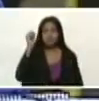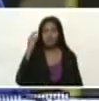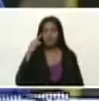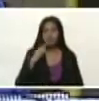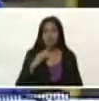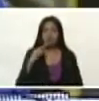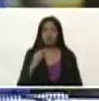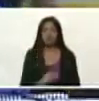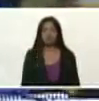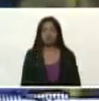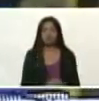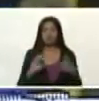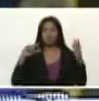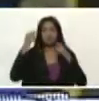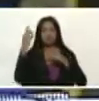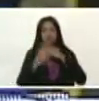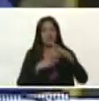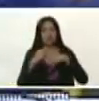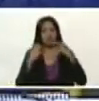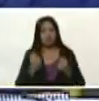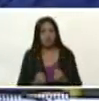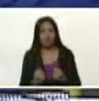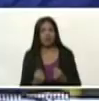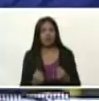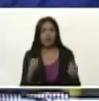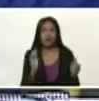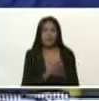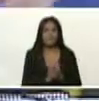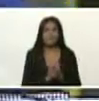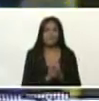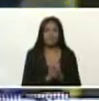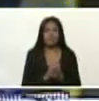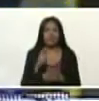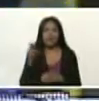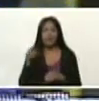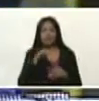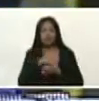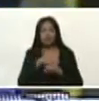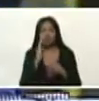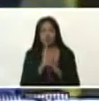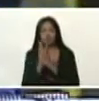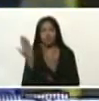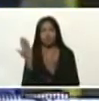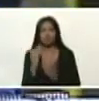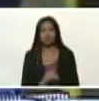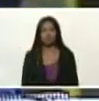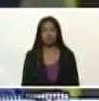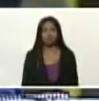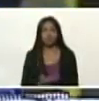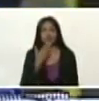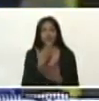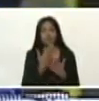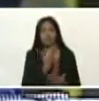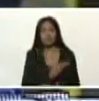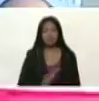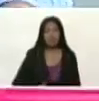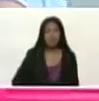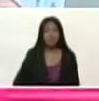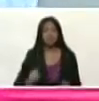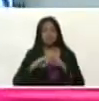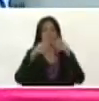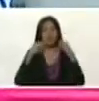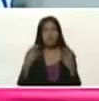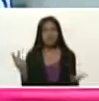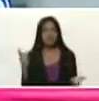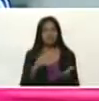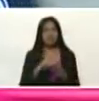bolivariana, chavista y revolucionaria. Compañero Héctor Rodríguez, por favor. Gracias, presidente. Bueno, feliz de tenerlo